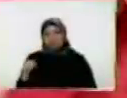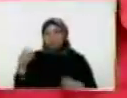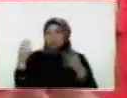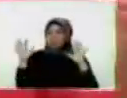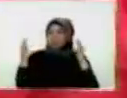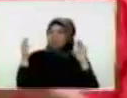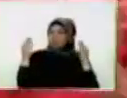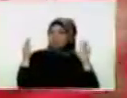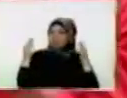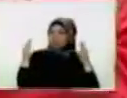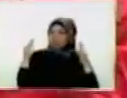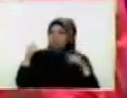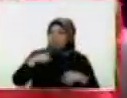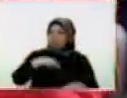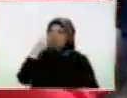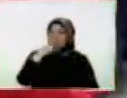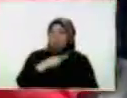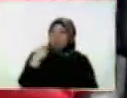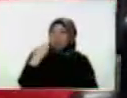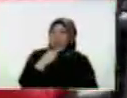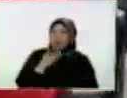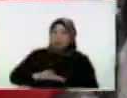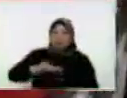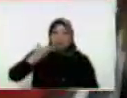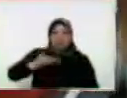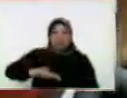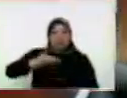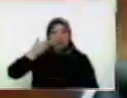La juventud que hoy ocupa cargos importantes